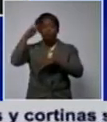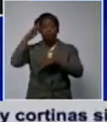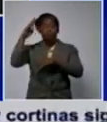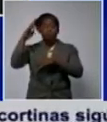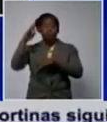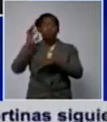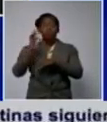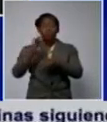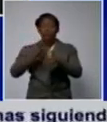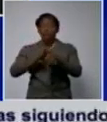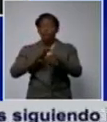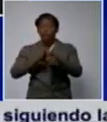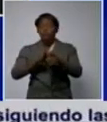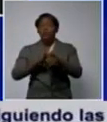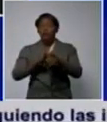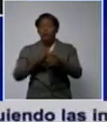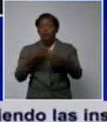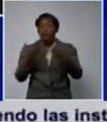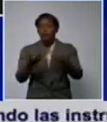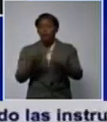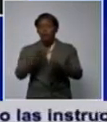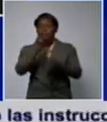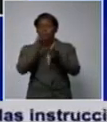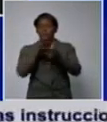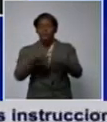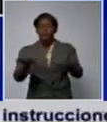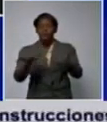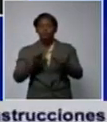arbovirosis le llamamos un grupo de enfermedades virales